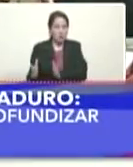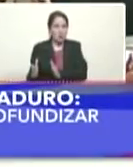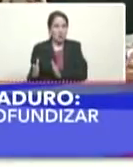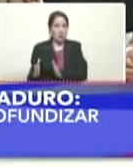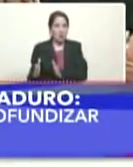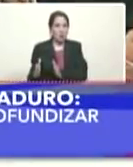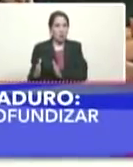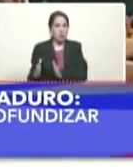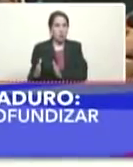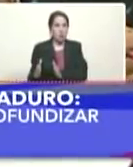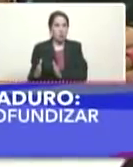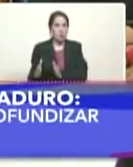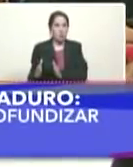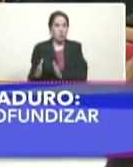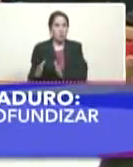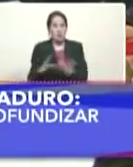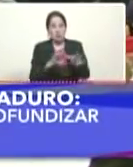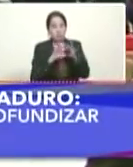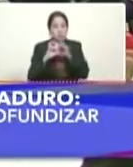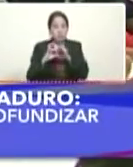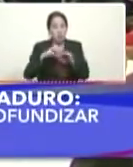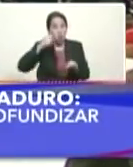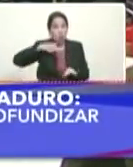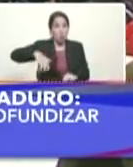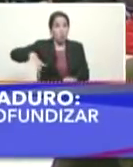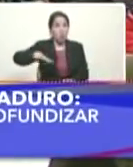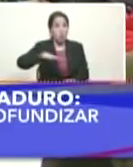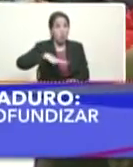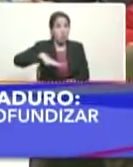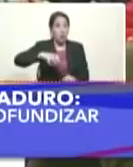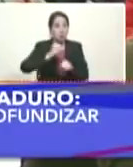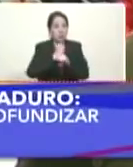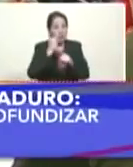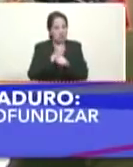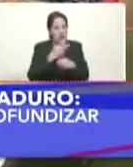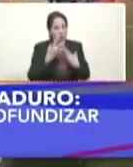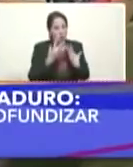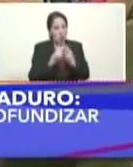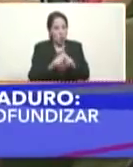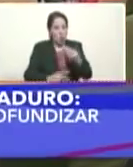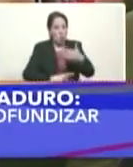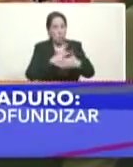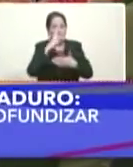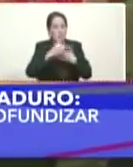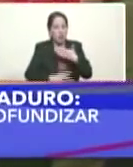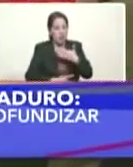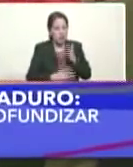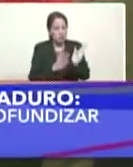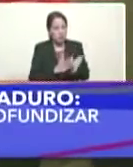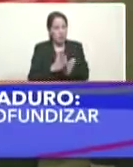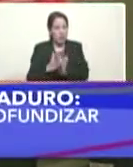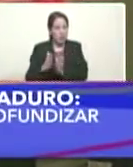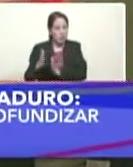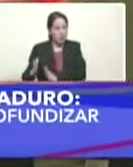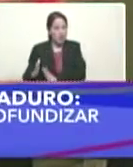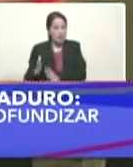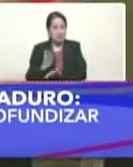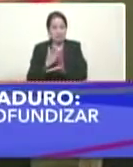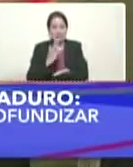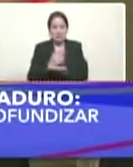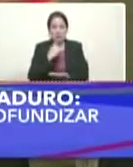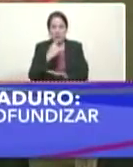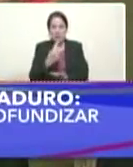científico de articulación con el pueblo planificado lo que llamaba el comandante chávez siempre lo recuerdo